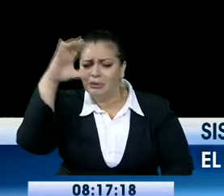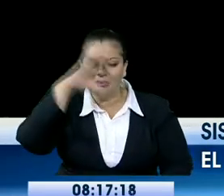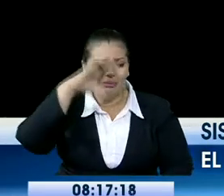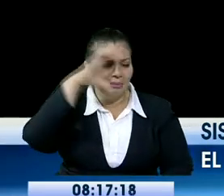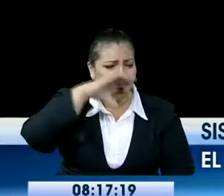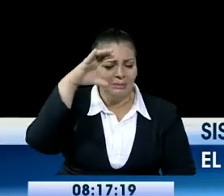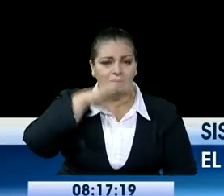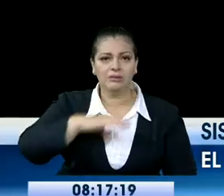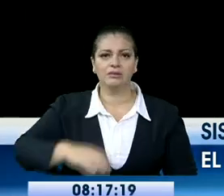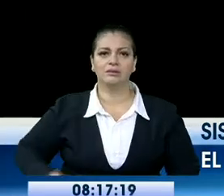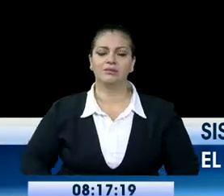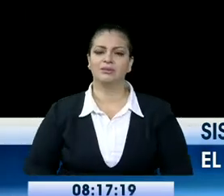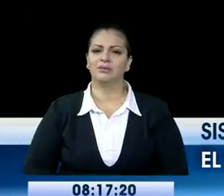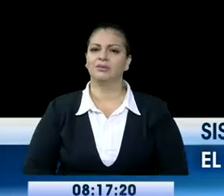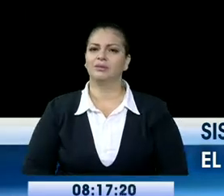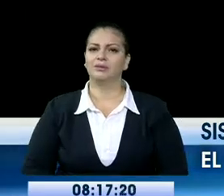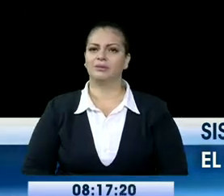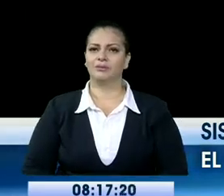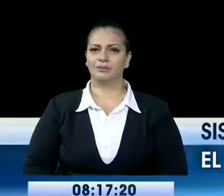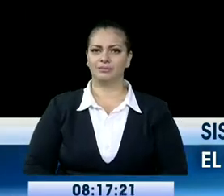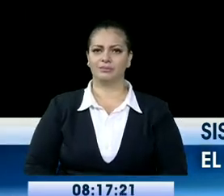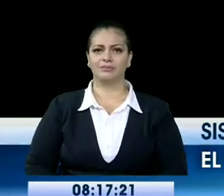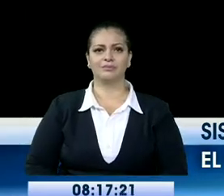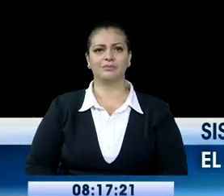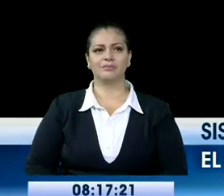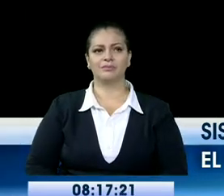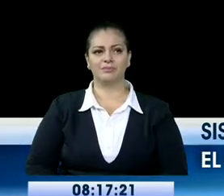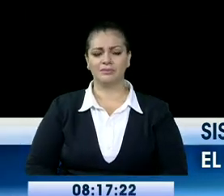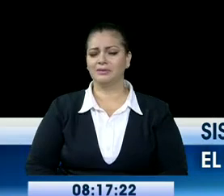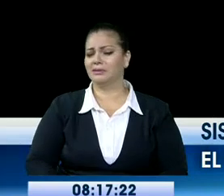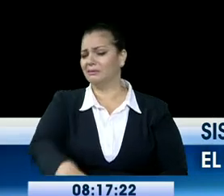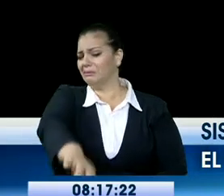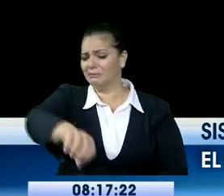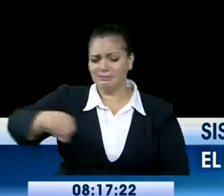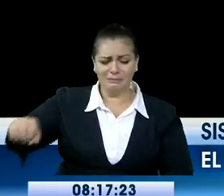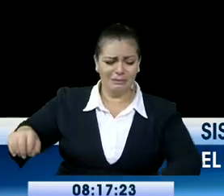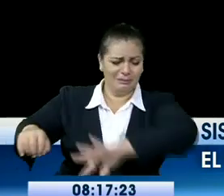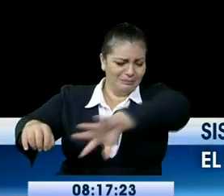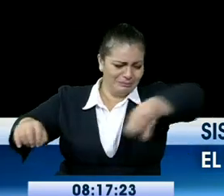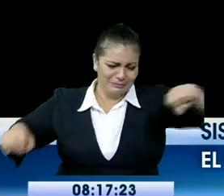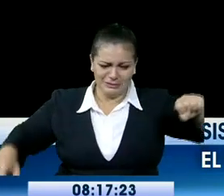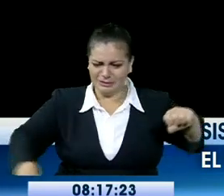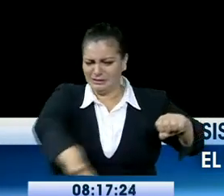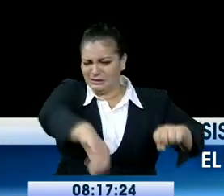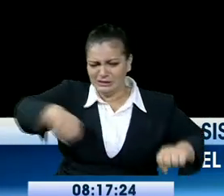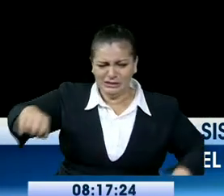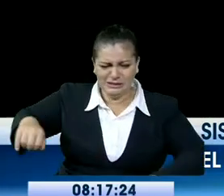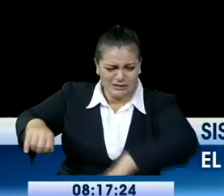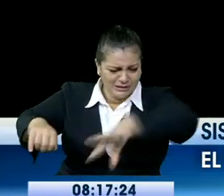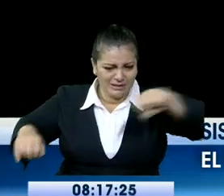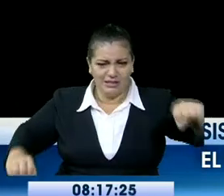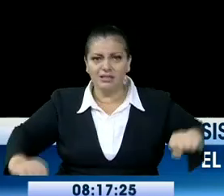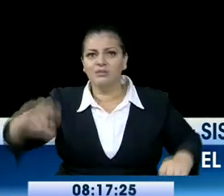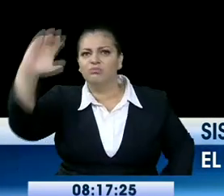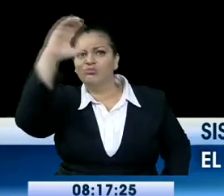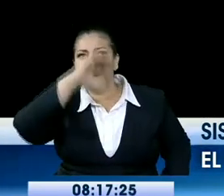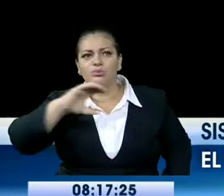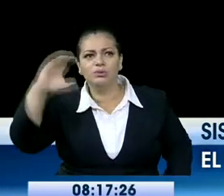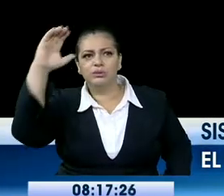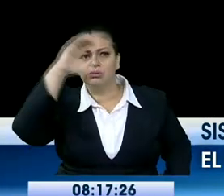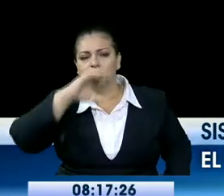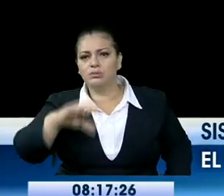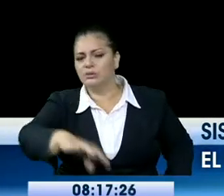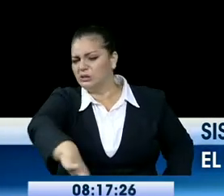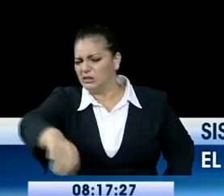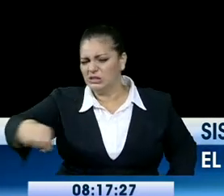estos escombros, tratar de removernos de tal manera de que si hay gente que está viva todavía, ¿verdad? No exponerla a que